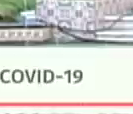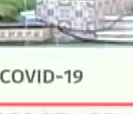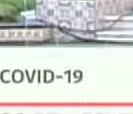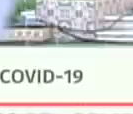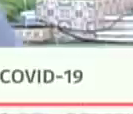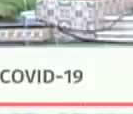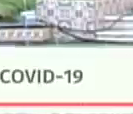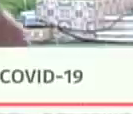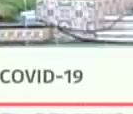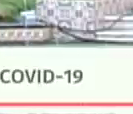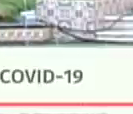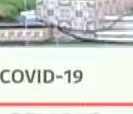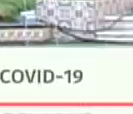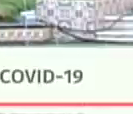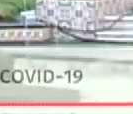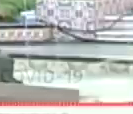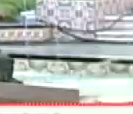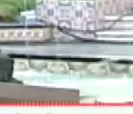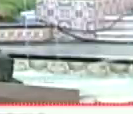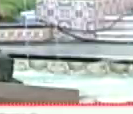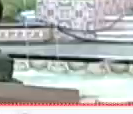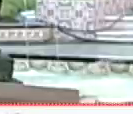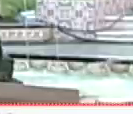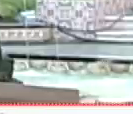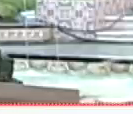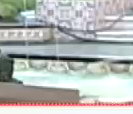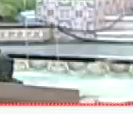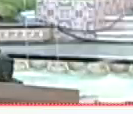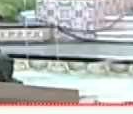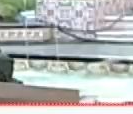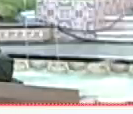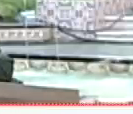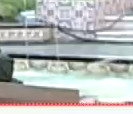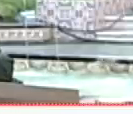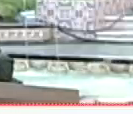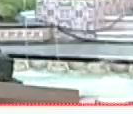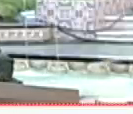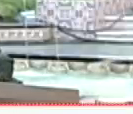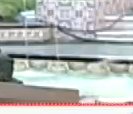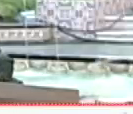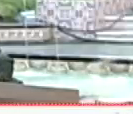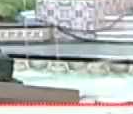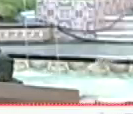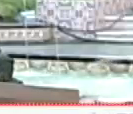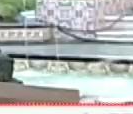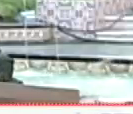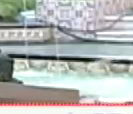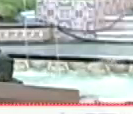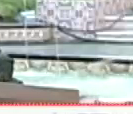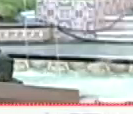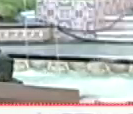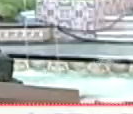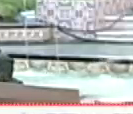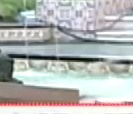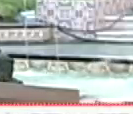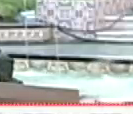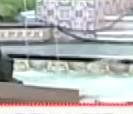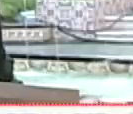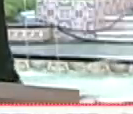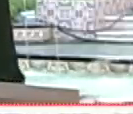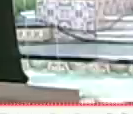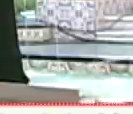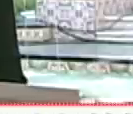clínica privada. Este caso es de transmisión comunitaria. El tercer caso es un hombre